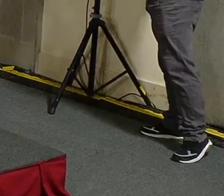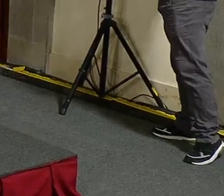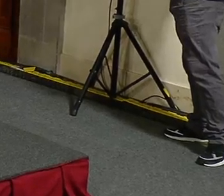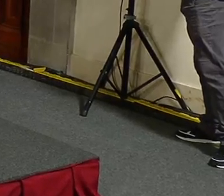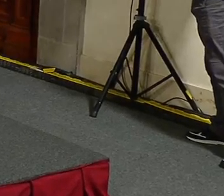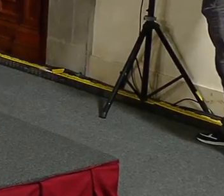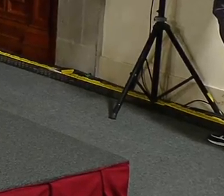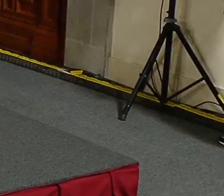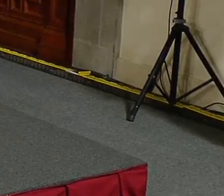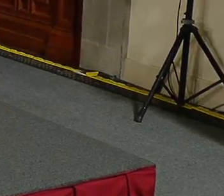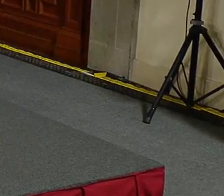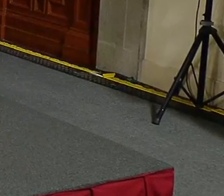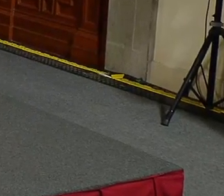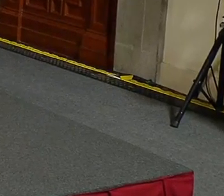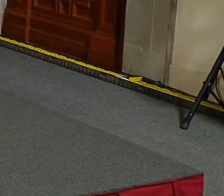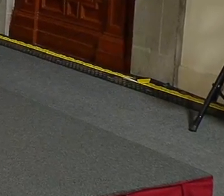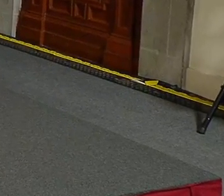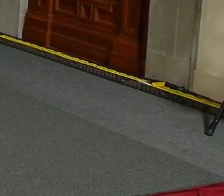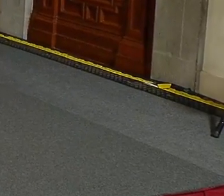amable gracias